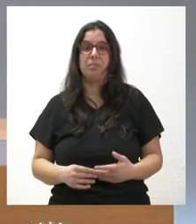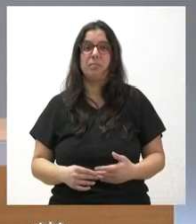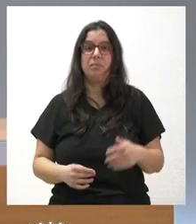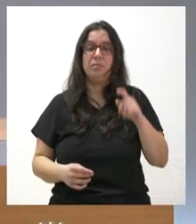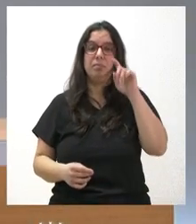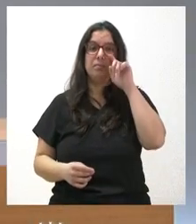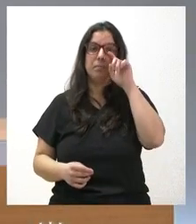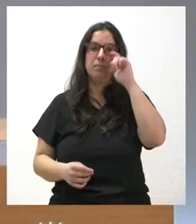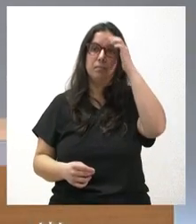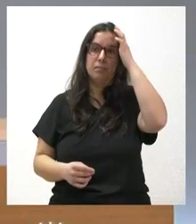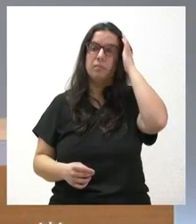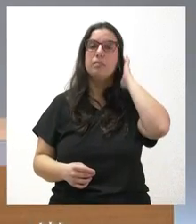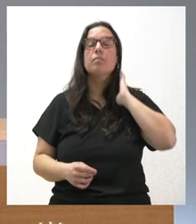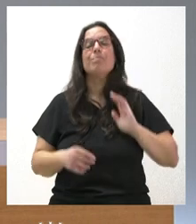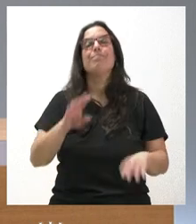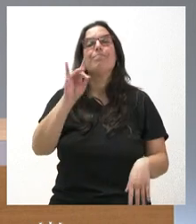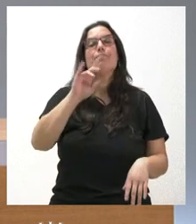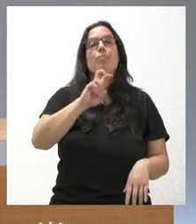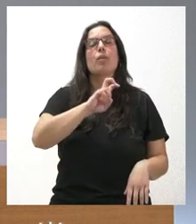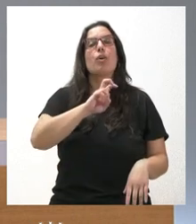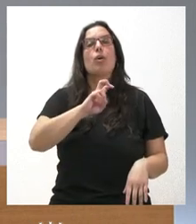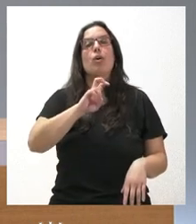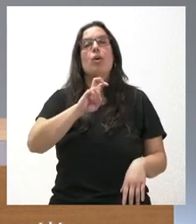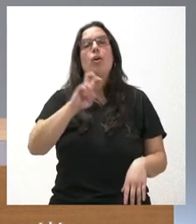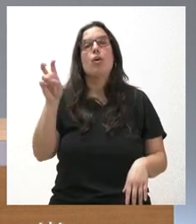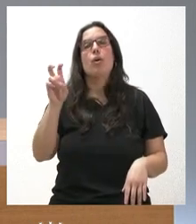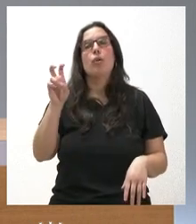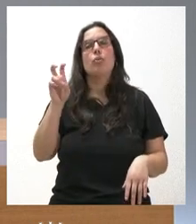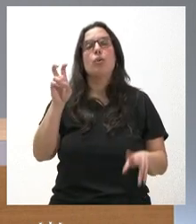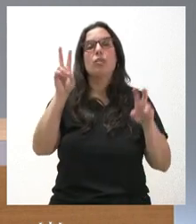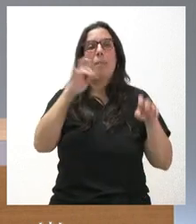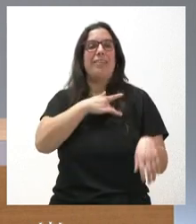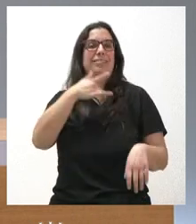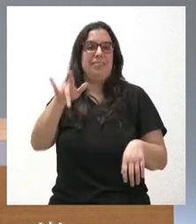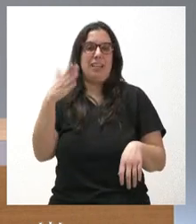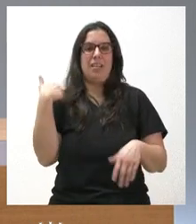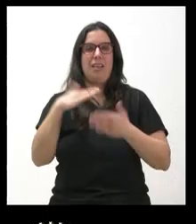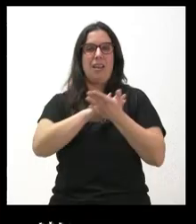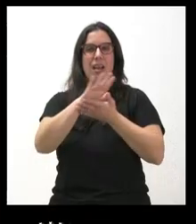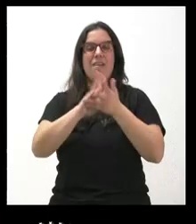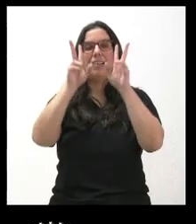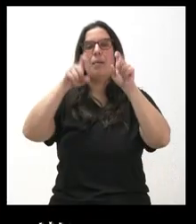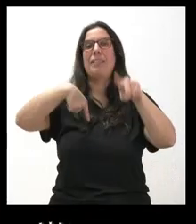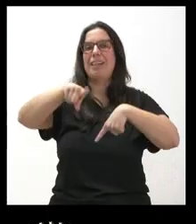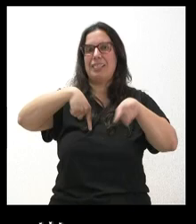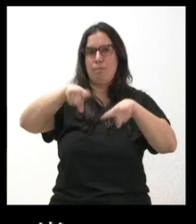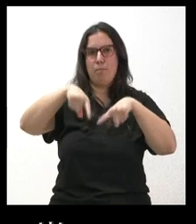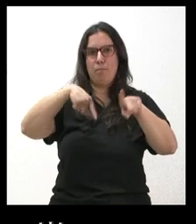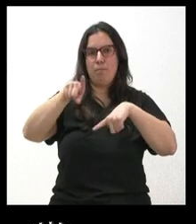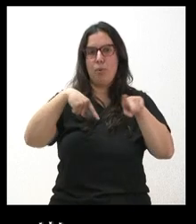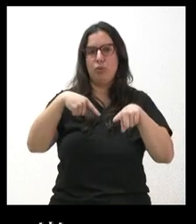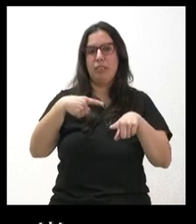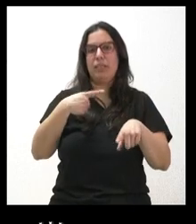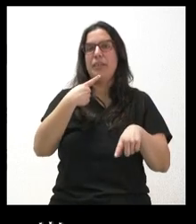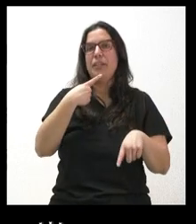examinarlo sí otra de las cesiones de las que se habló ayer es en el tema de los transportes que el estado asumiría la